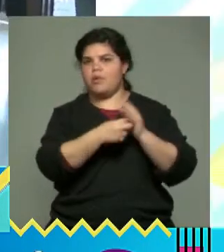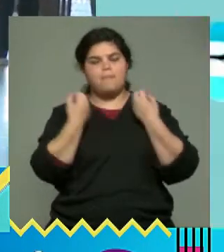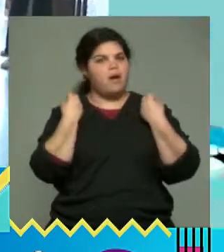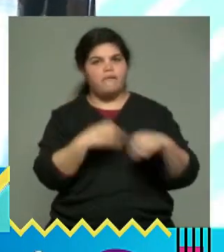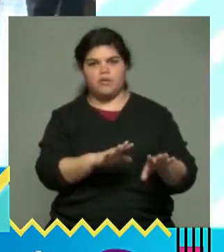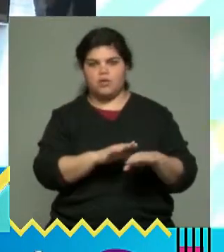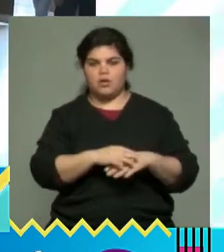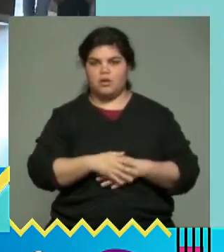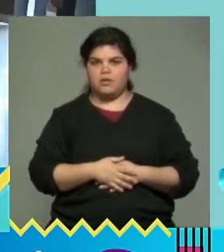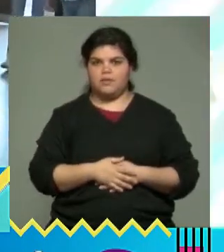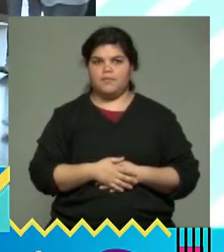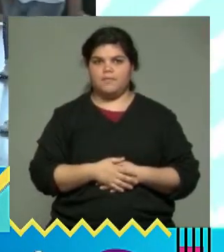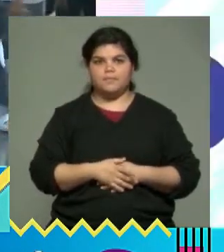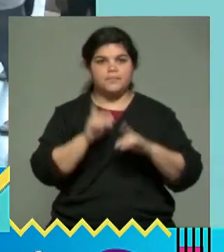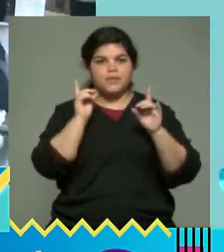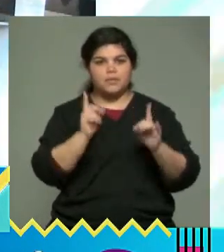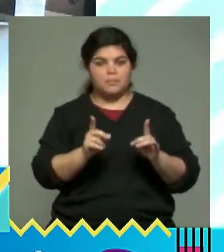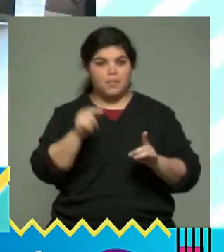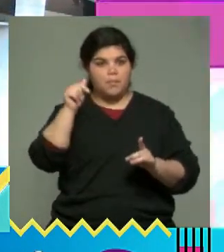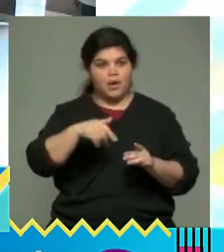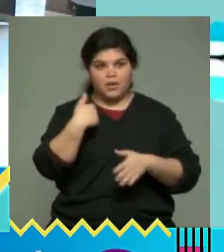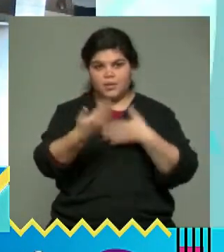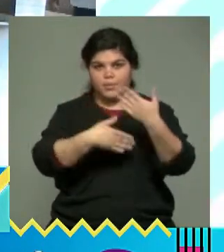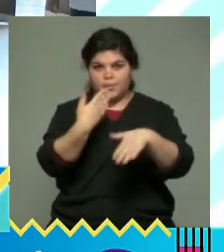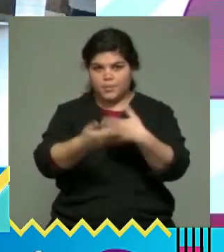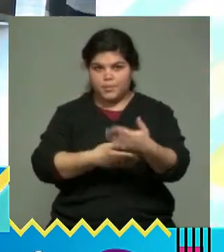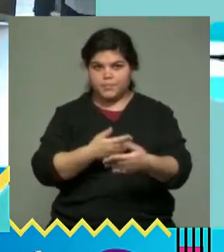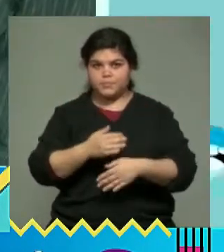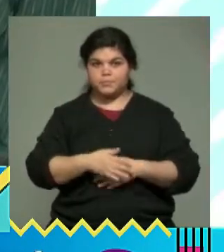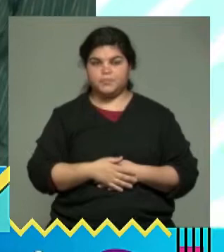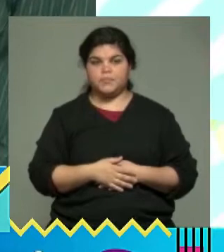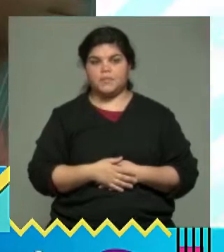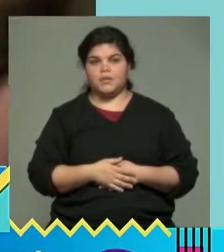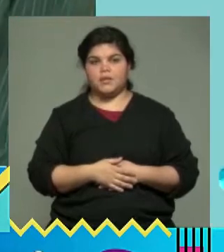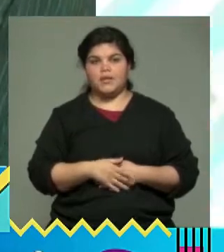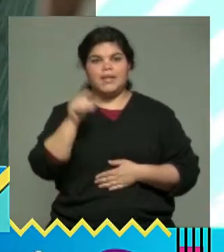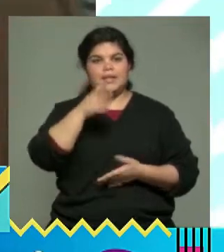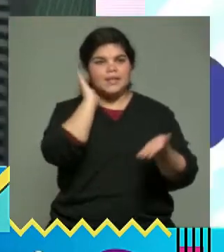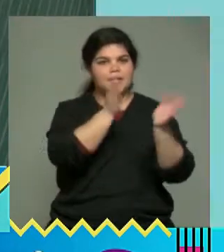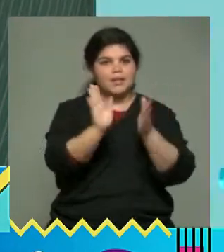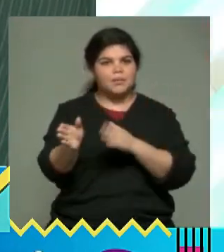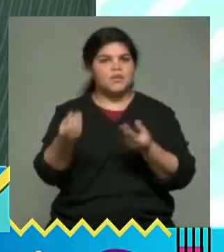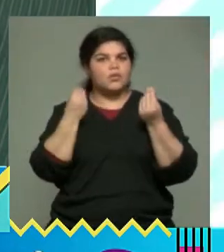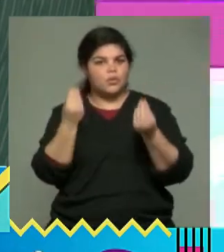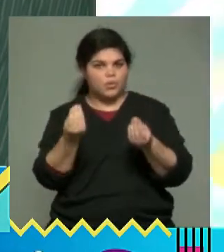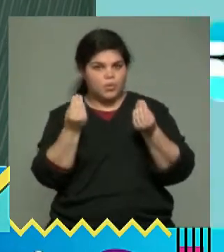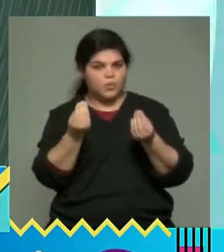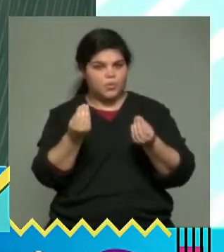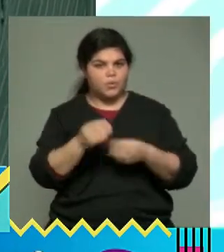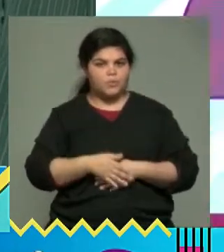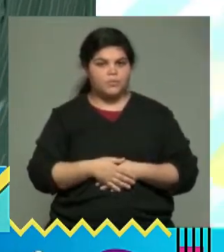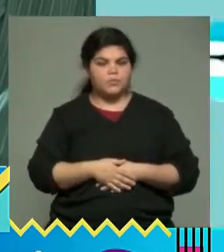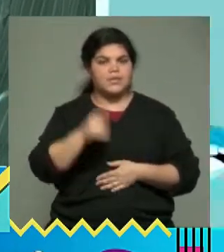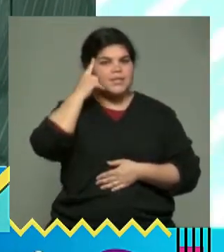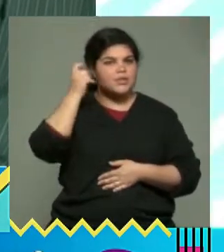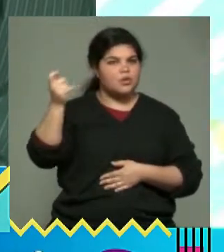así. Luego de que se produce, ¿no es cierto?, el hecho y el daño, el tratamiento que realizan los psicólogos es justamente el procedimiento contrario,